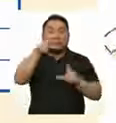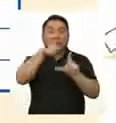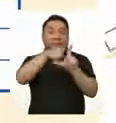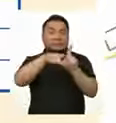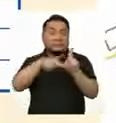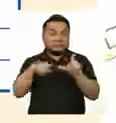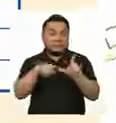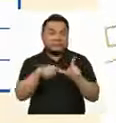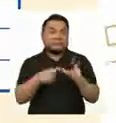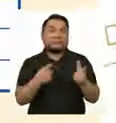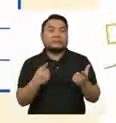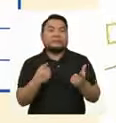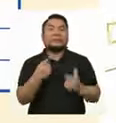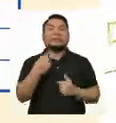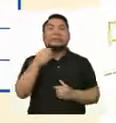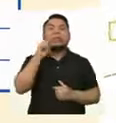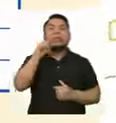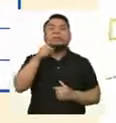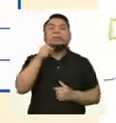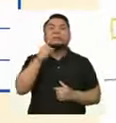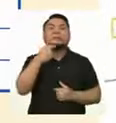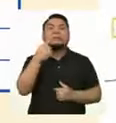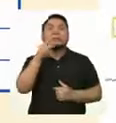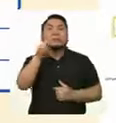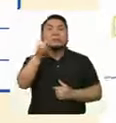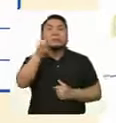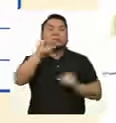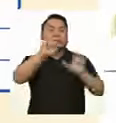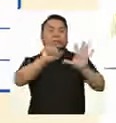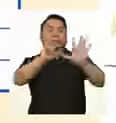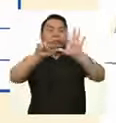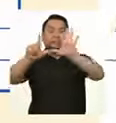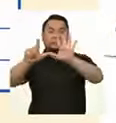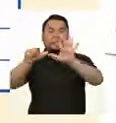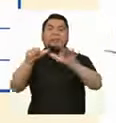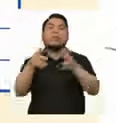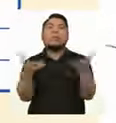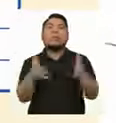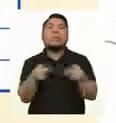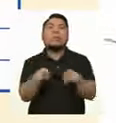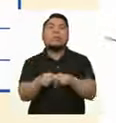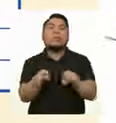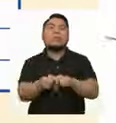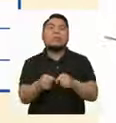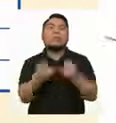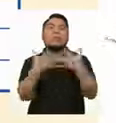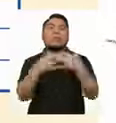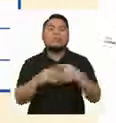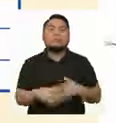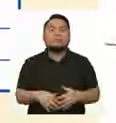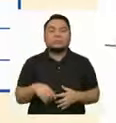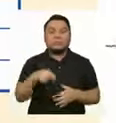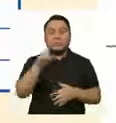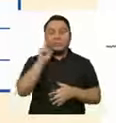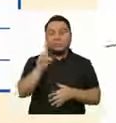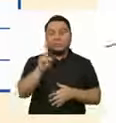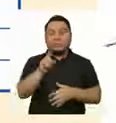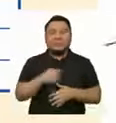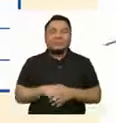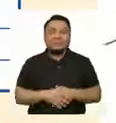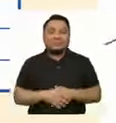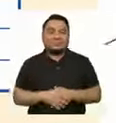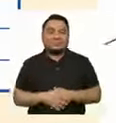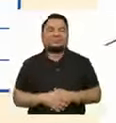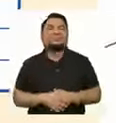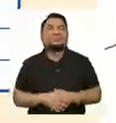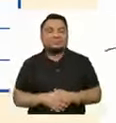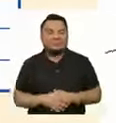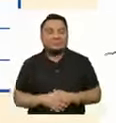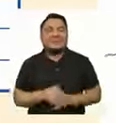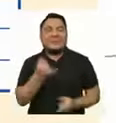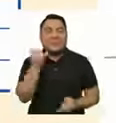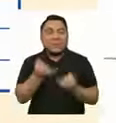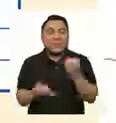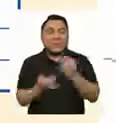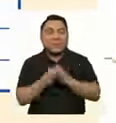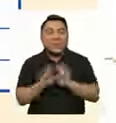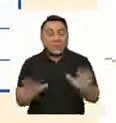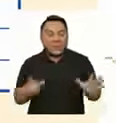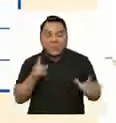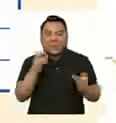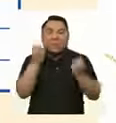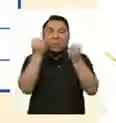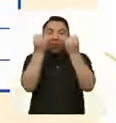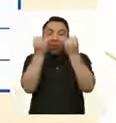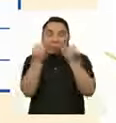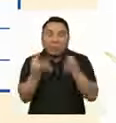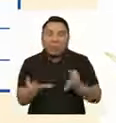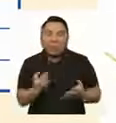centésimos más 67 centésimos y es igual a 1. Y por último, para calcular